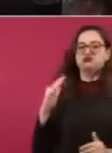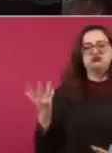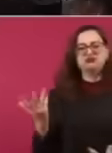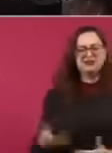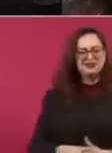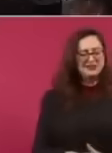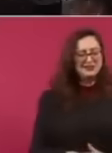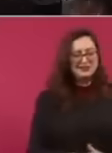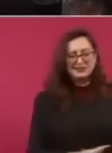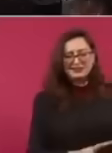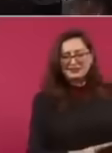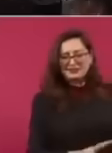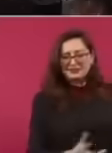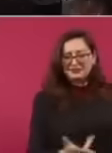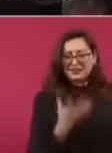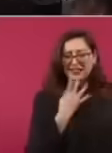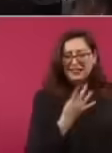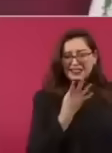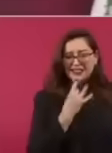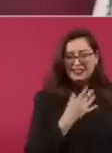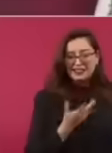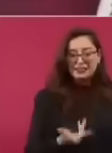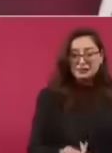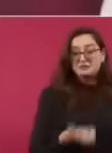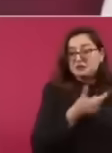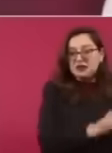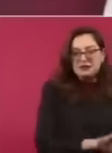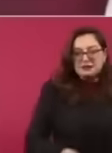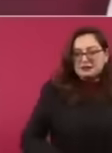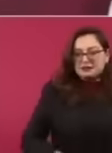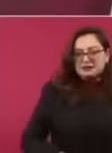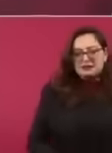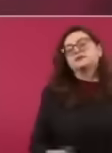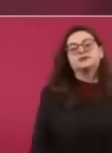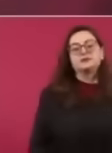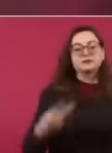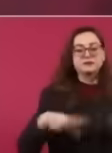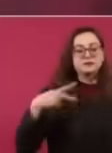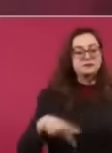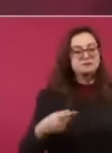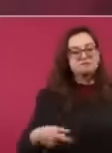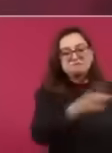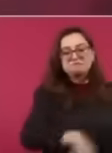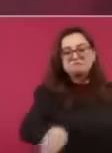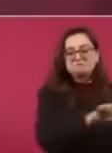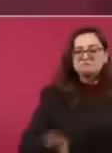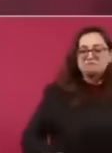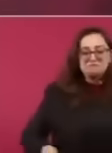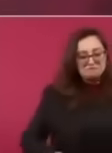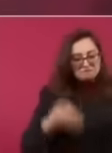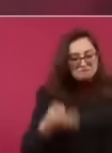Entonces, solo con principios. Entonces, esta gente, ¿qué ideales, qué principios?